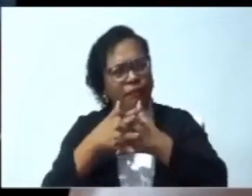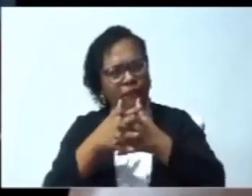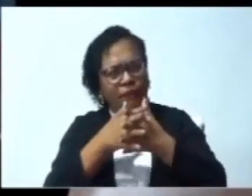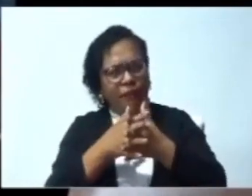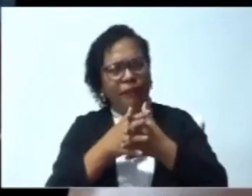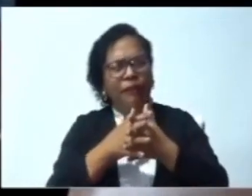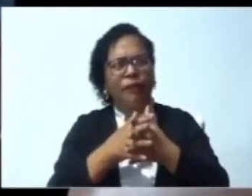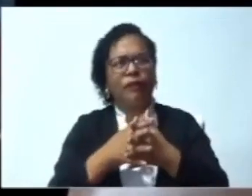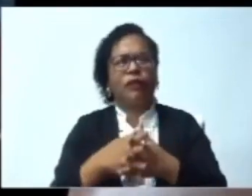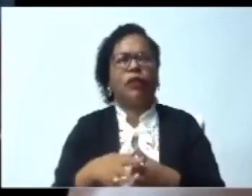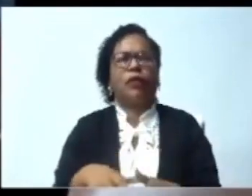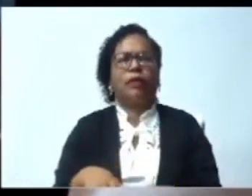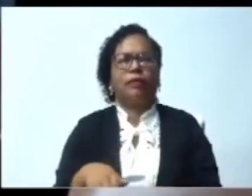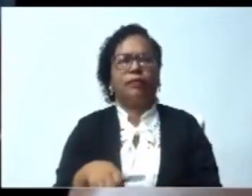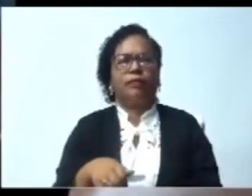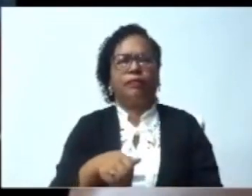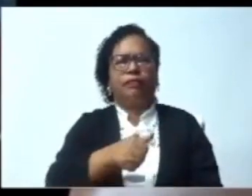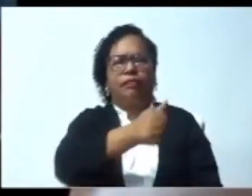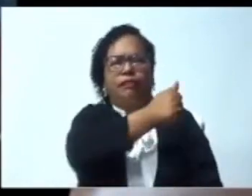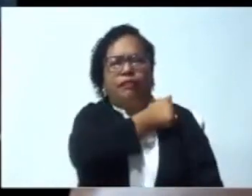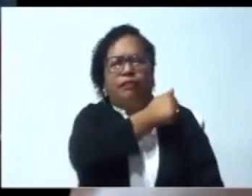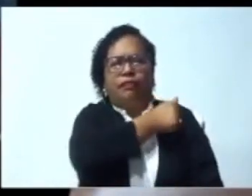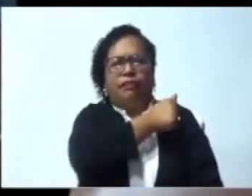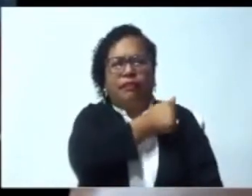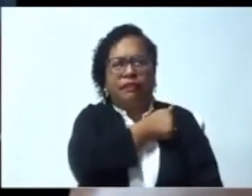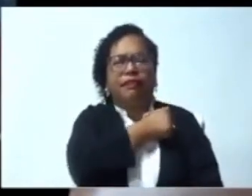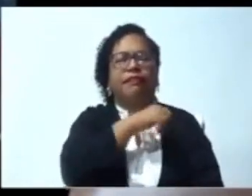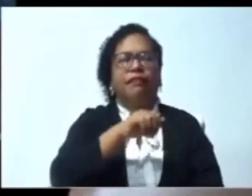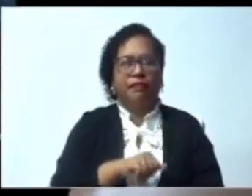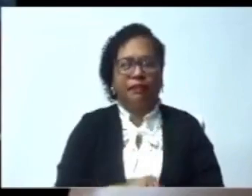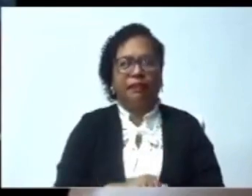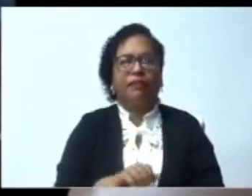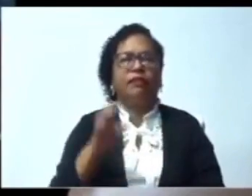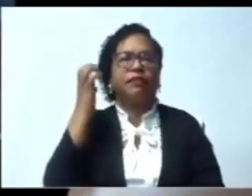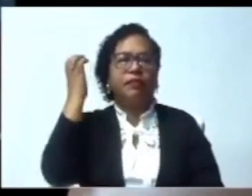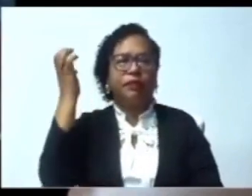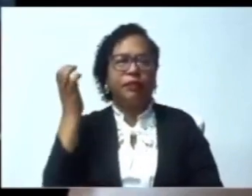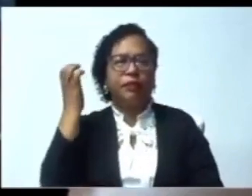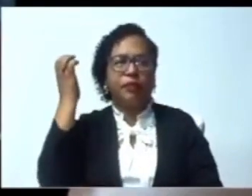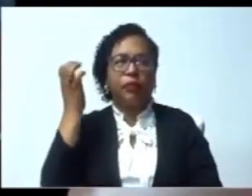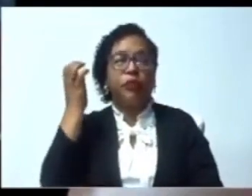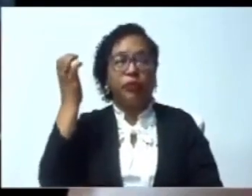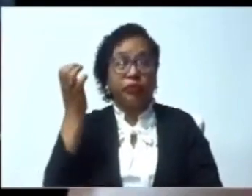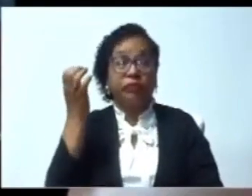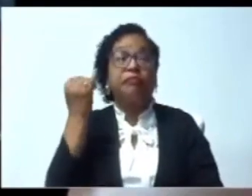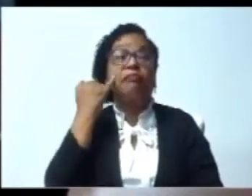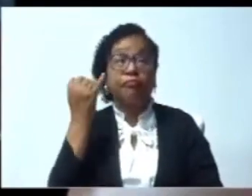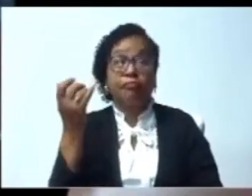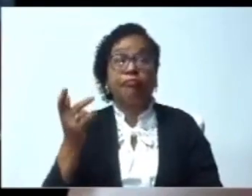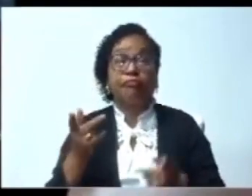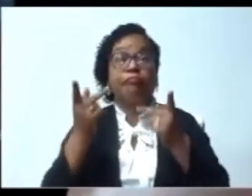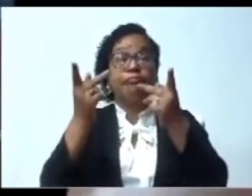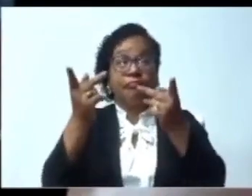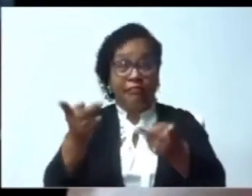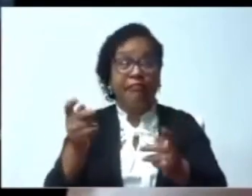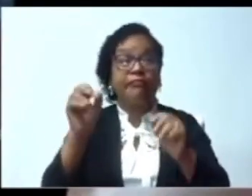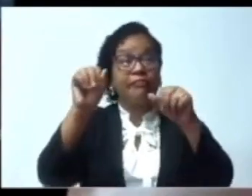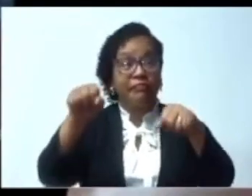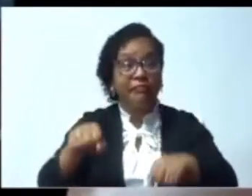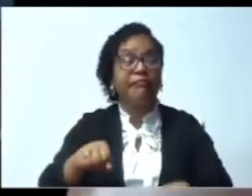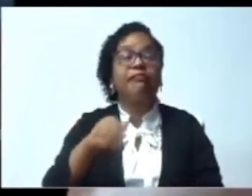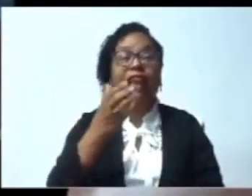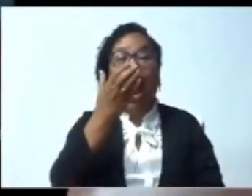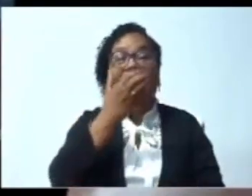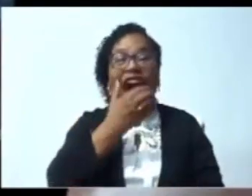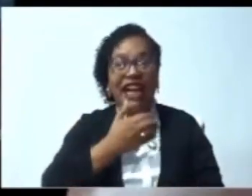Europa. También habrán degustaciones de mango para todos nuestros visitantes y venta de